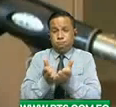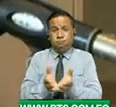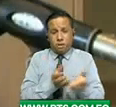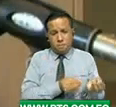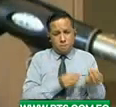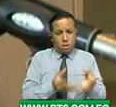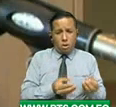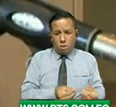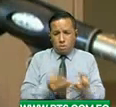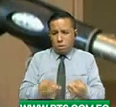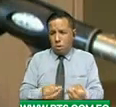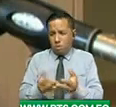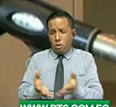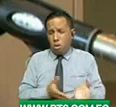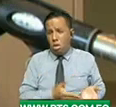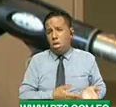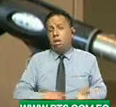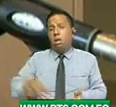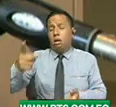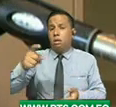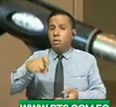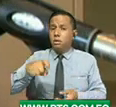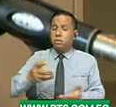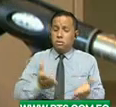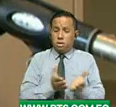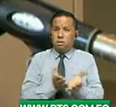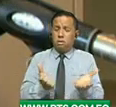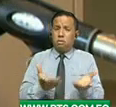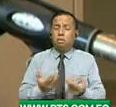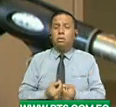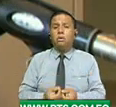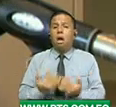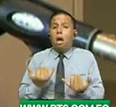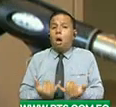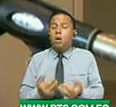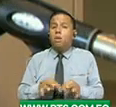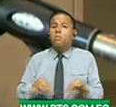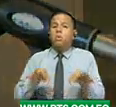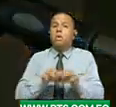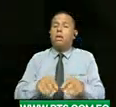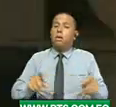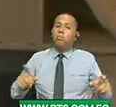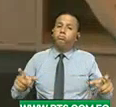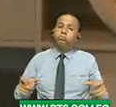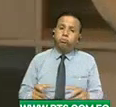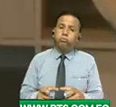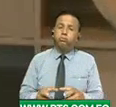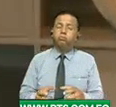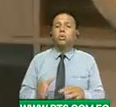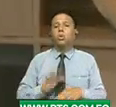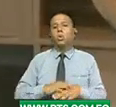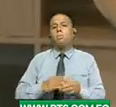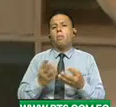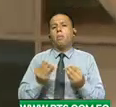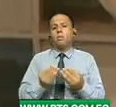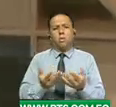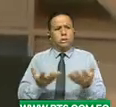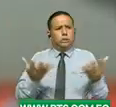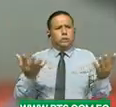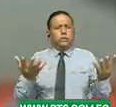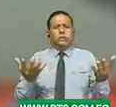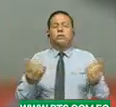que la única solución es reducir la sobreoferta que tenemos al momento. Pues se trata de precautelar,